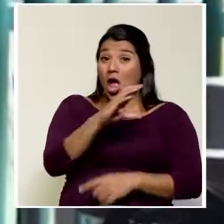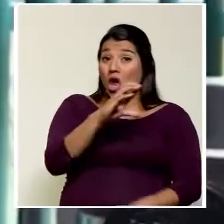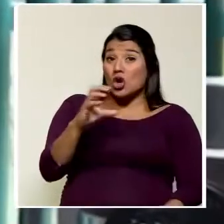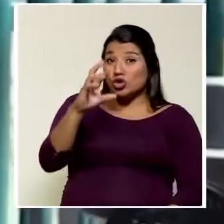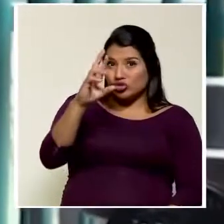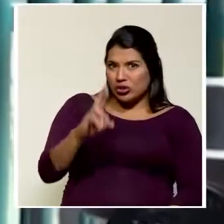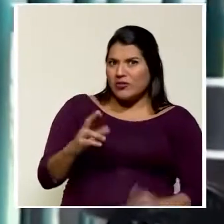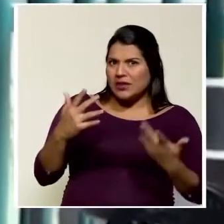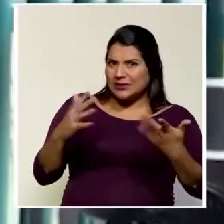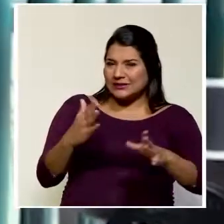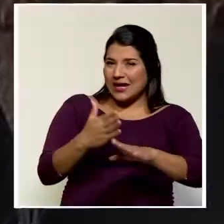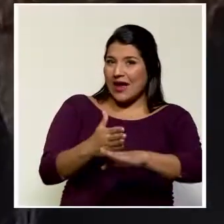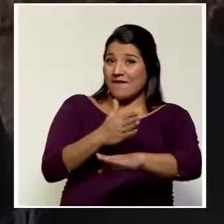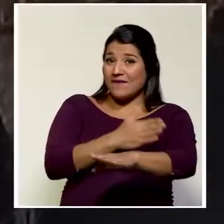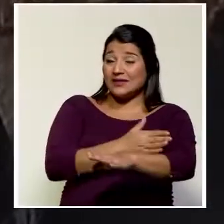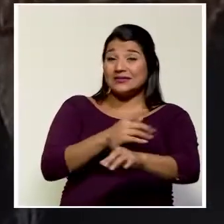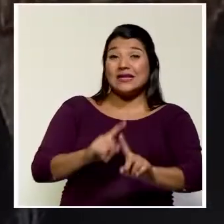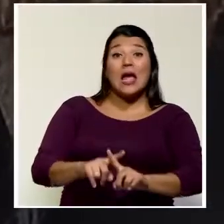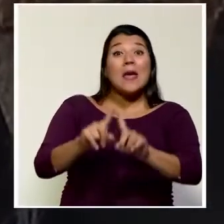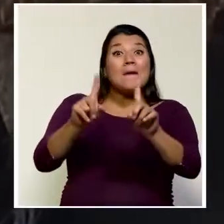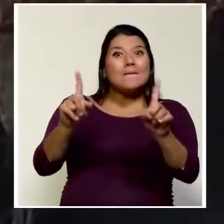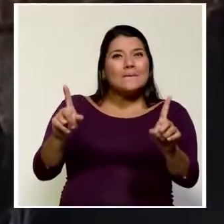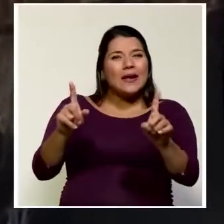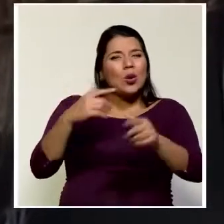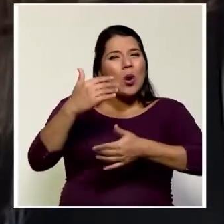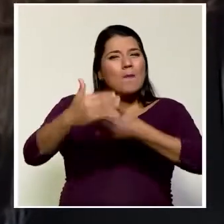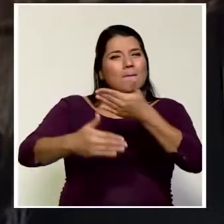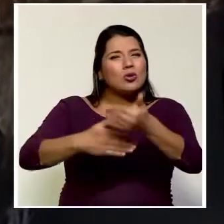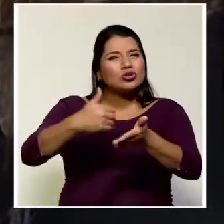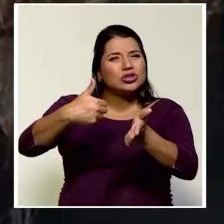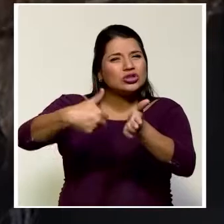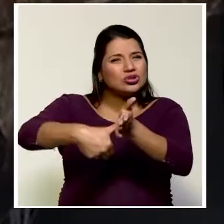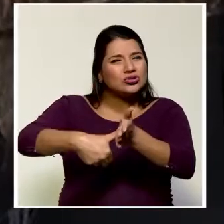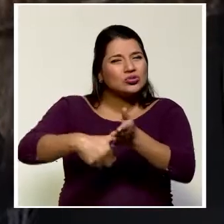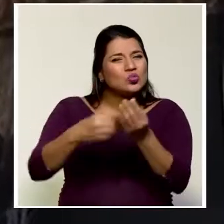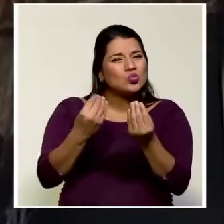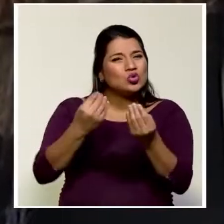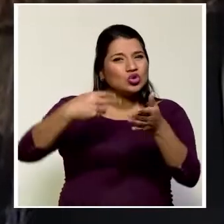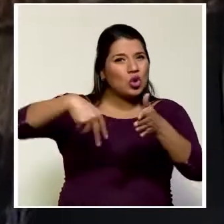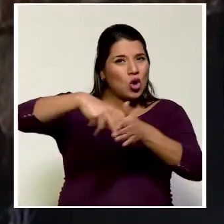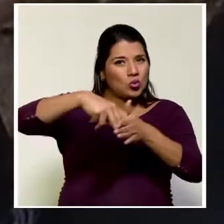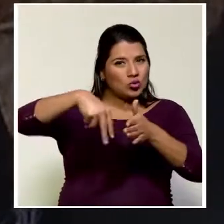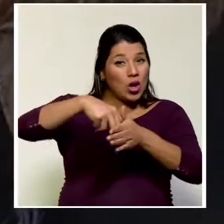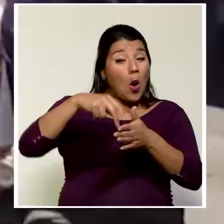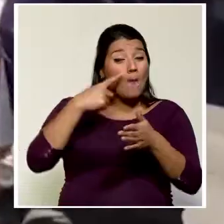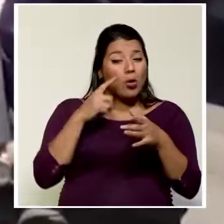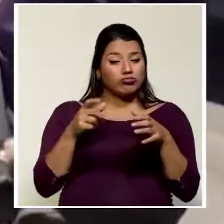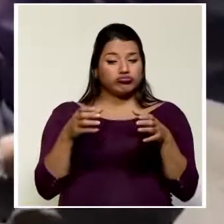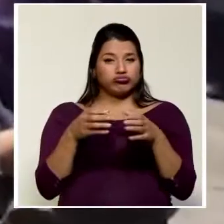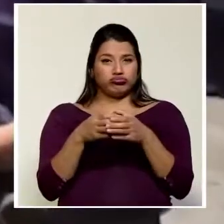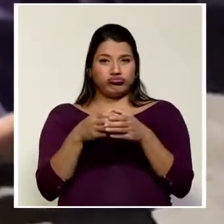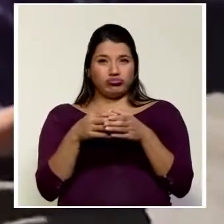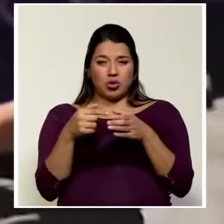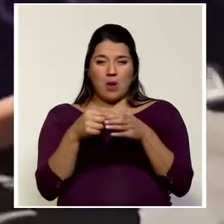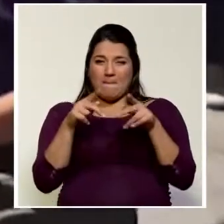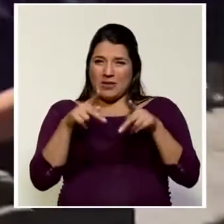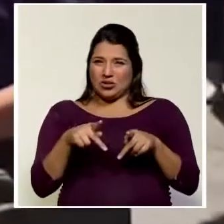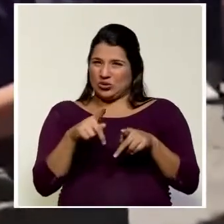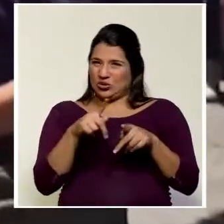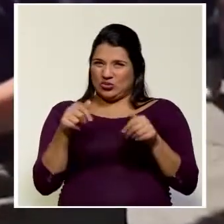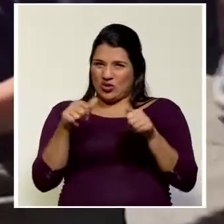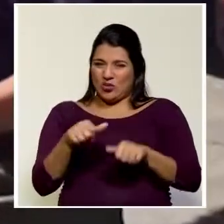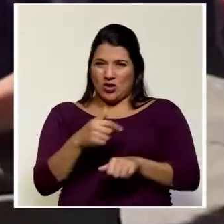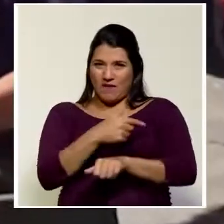tiene avances, pero la campaña se ha topado con obstáculos en un grupo minoritario. Más bien ha